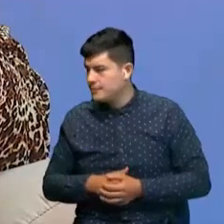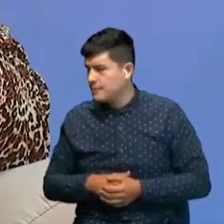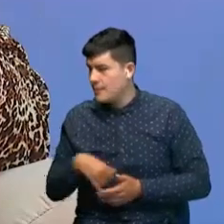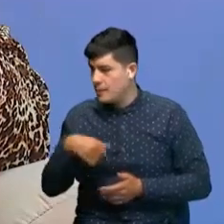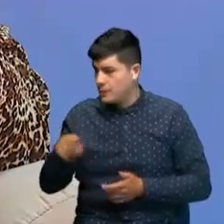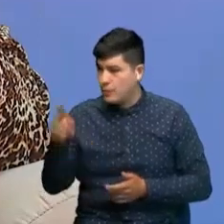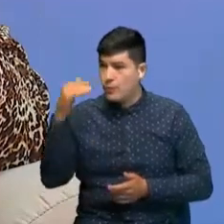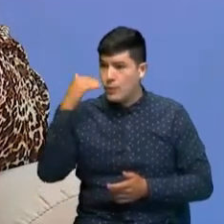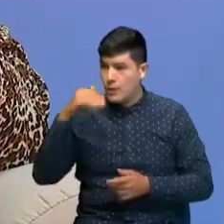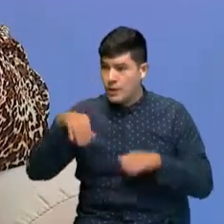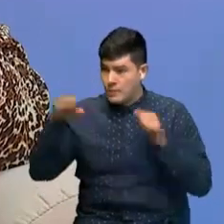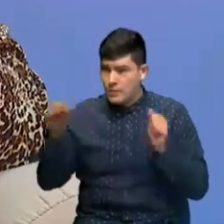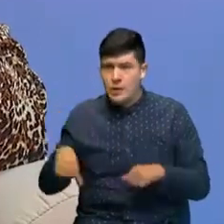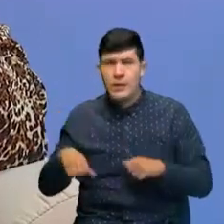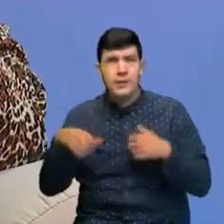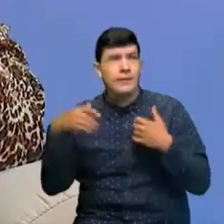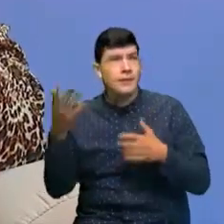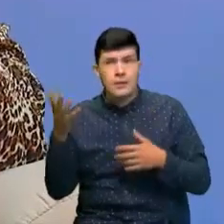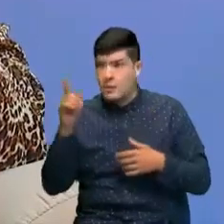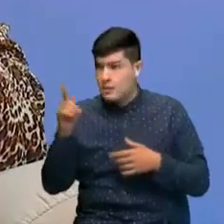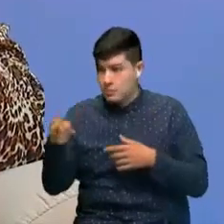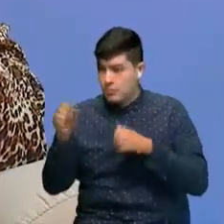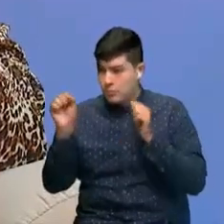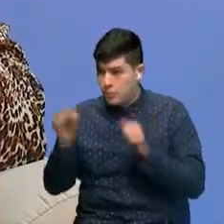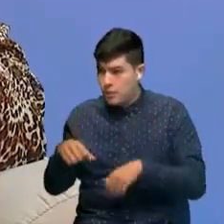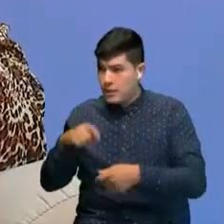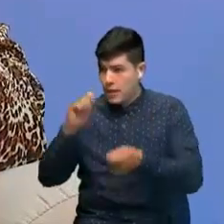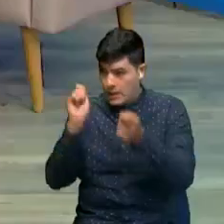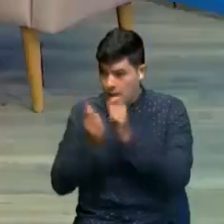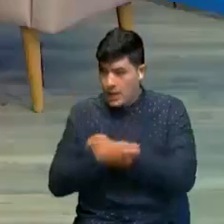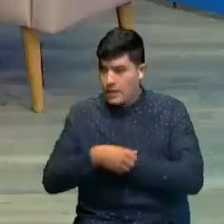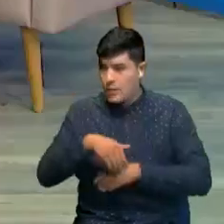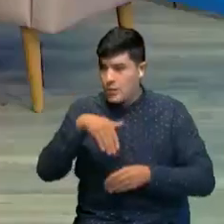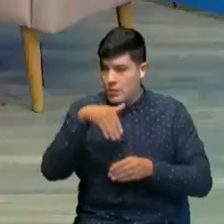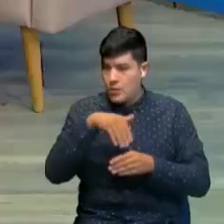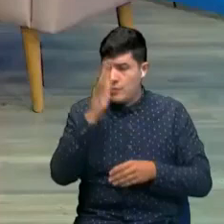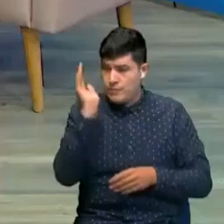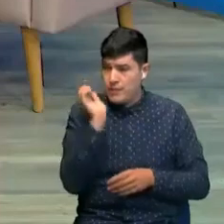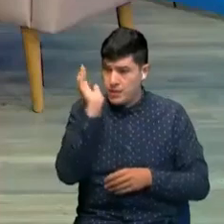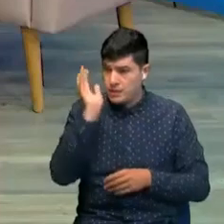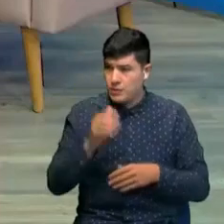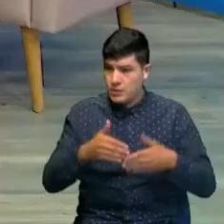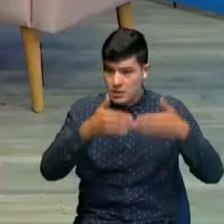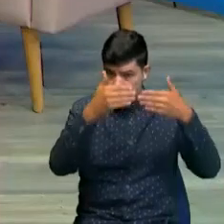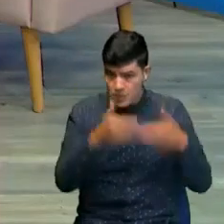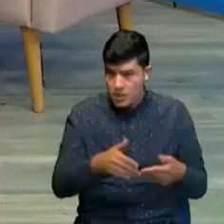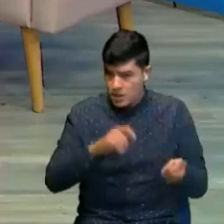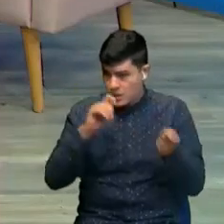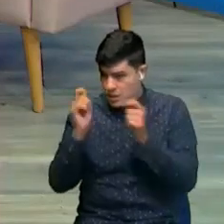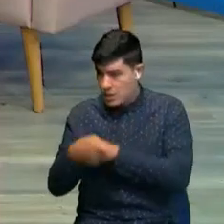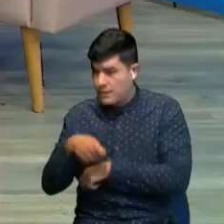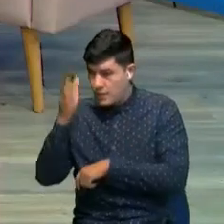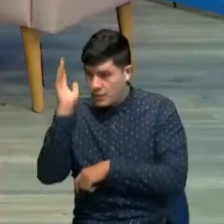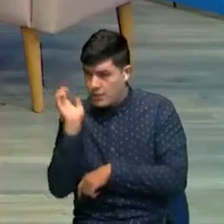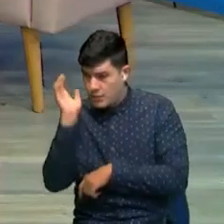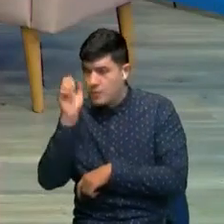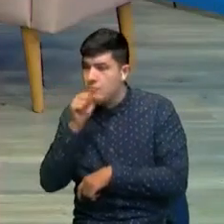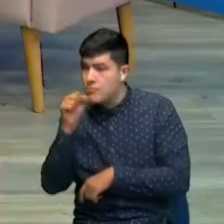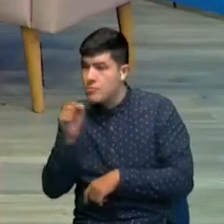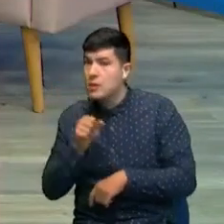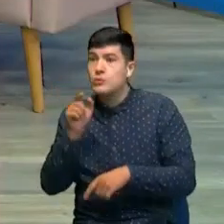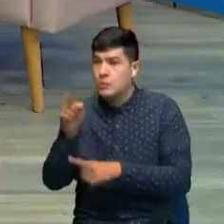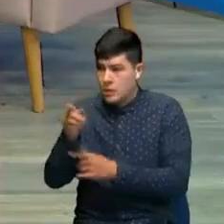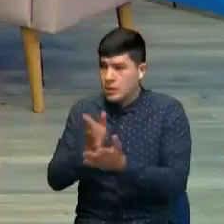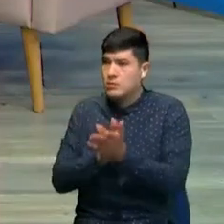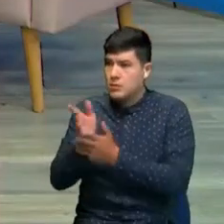ella puede esto que trasladarse de, a la pensión de invalidez a vejez. Si siguió